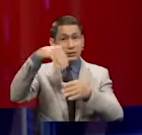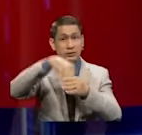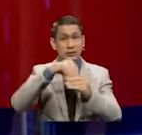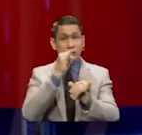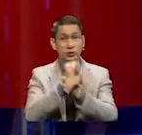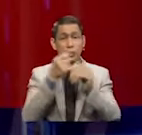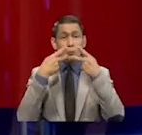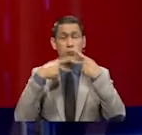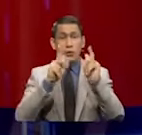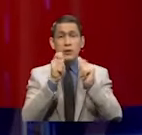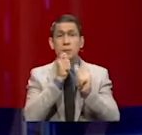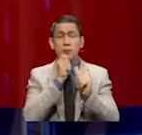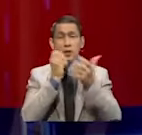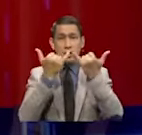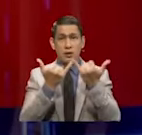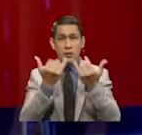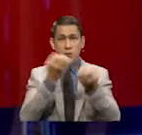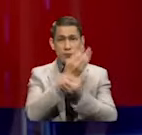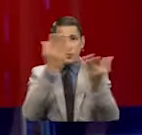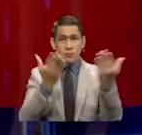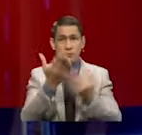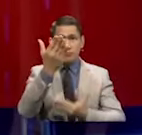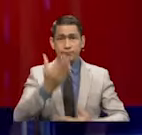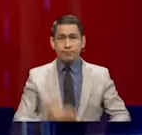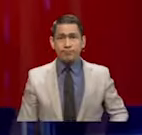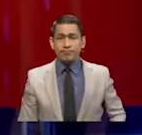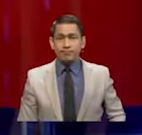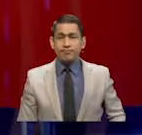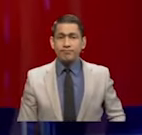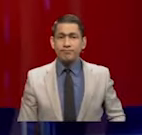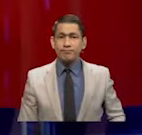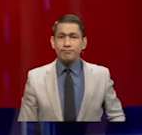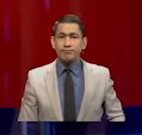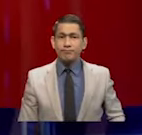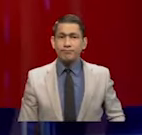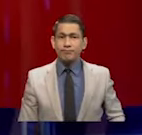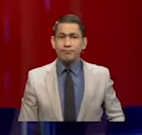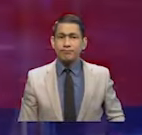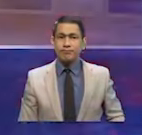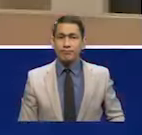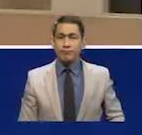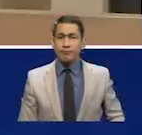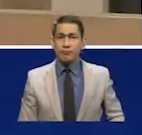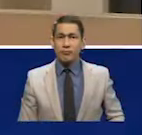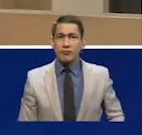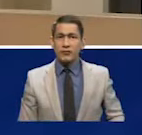esta hora, Johanna Ceballos nos informa al respecto. Adelante, Johanna.